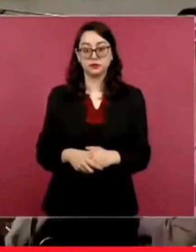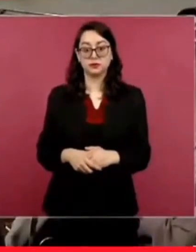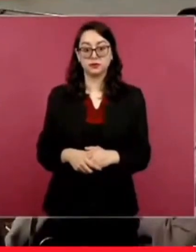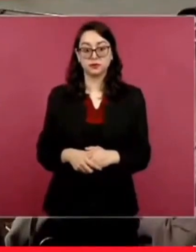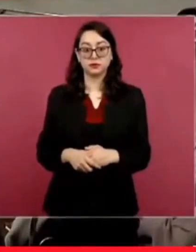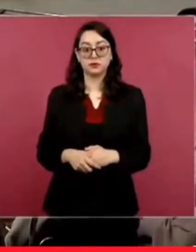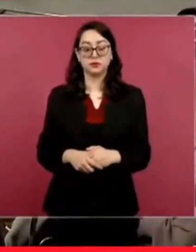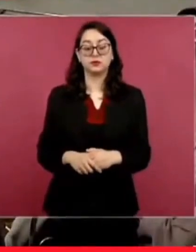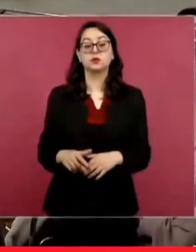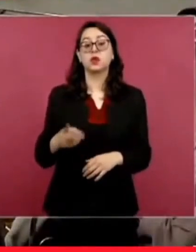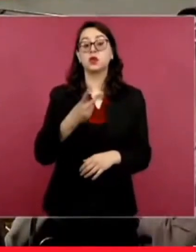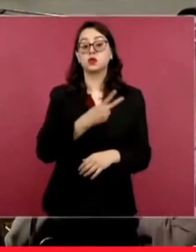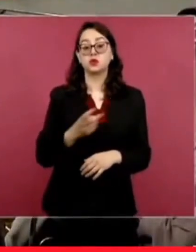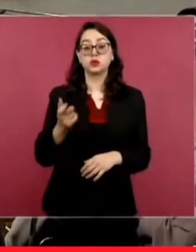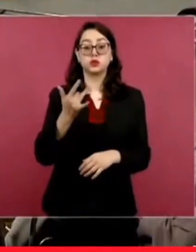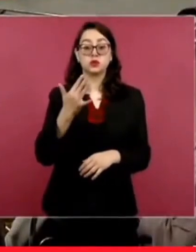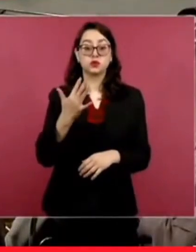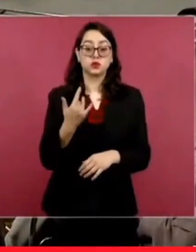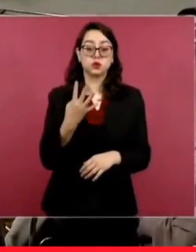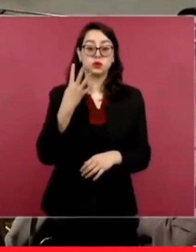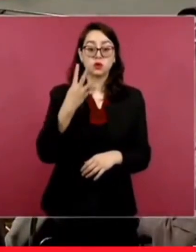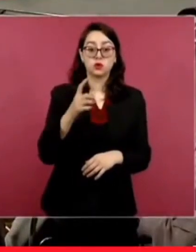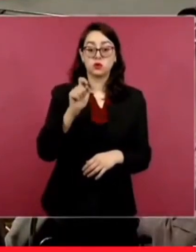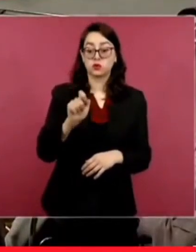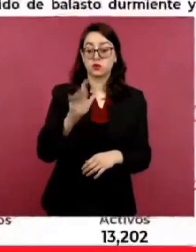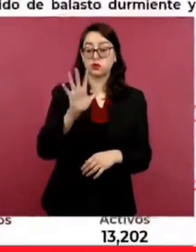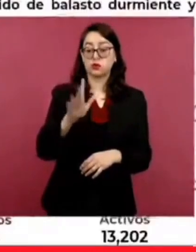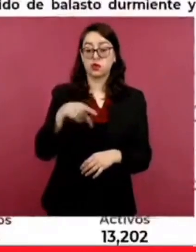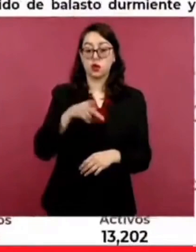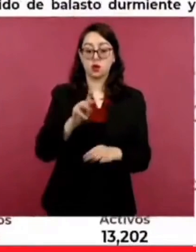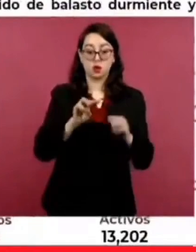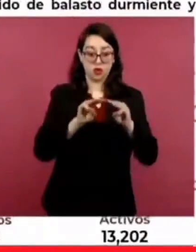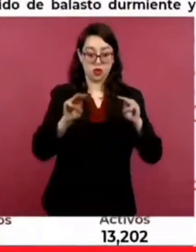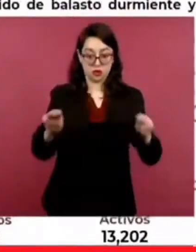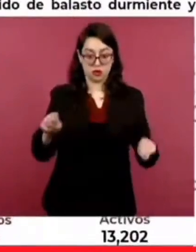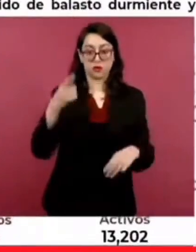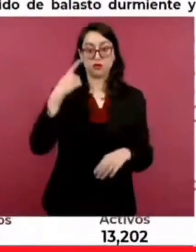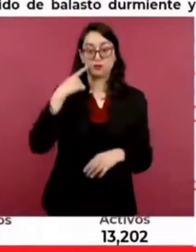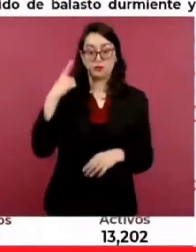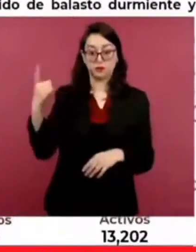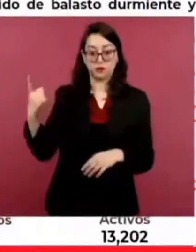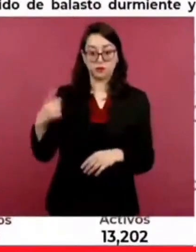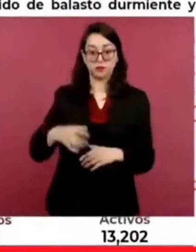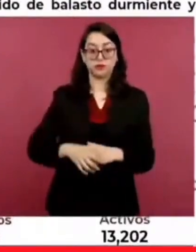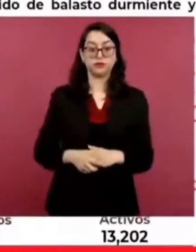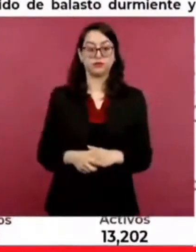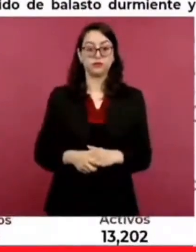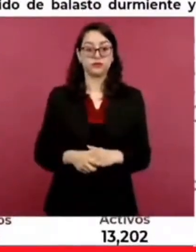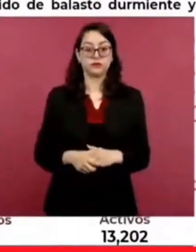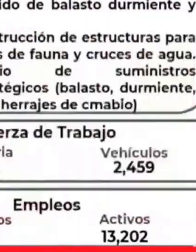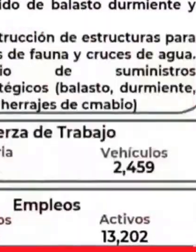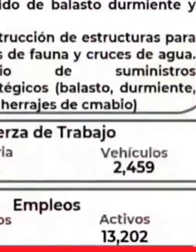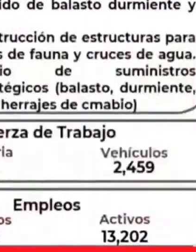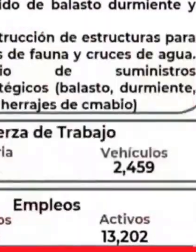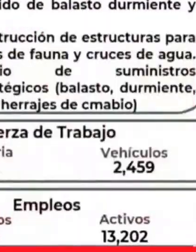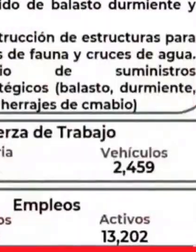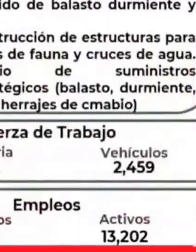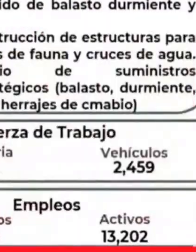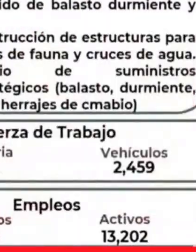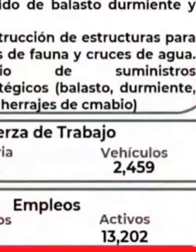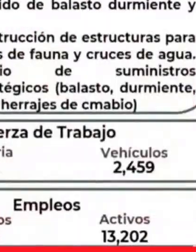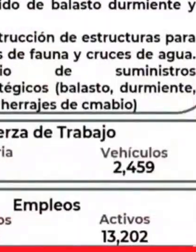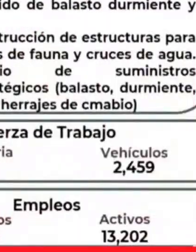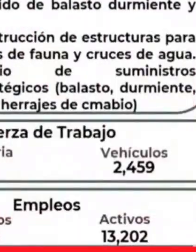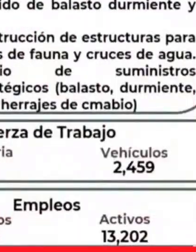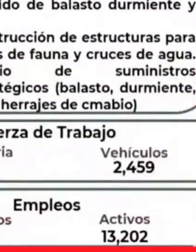Este tramo es de 254.5 kilómetros de vía única, sin electrificación, desplantada en